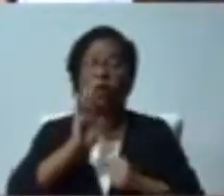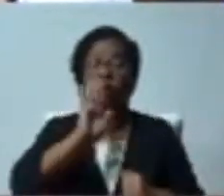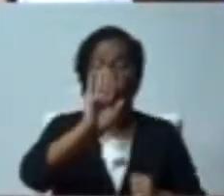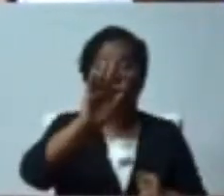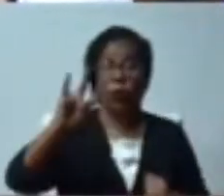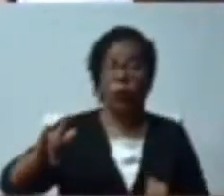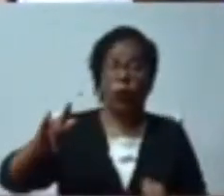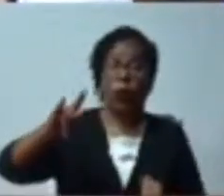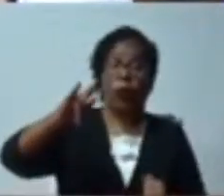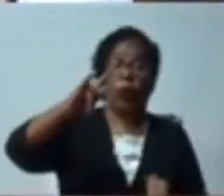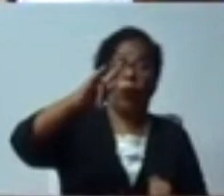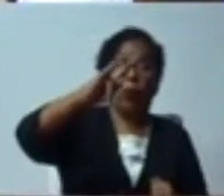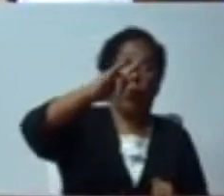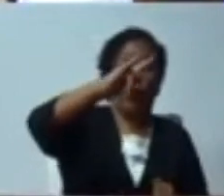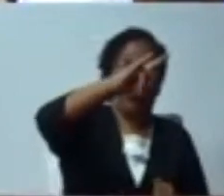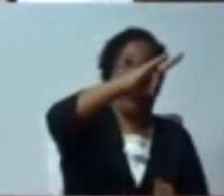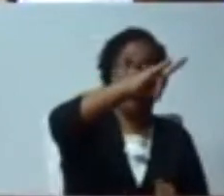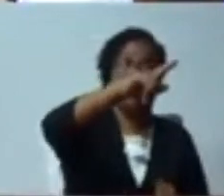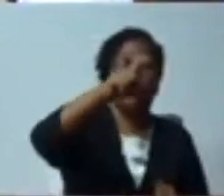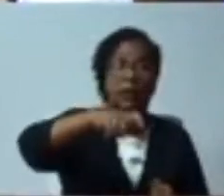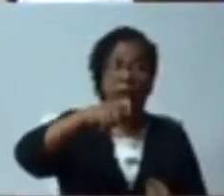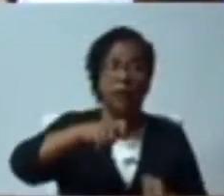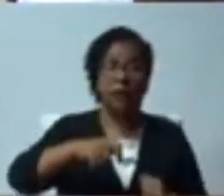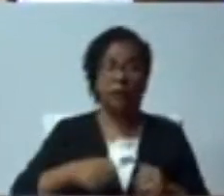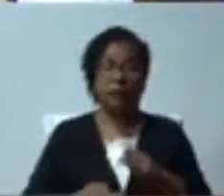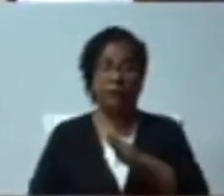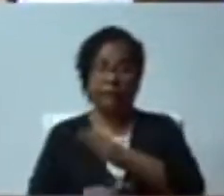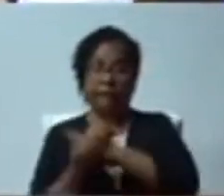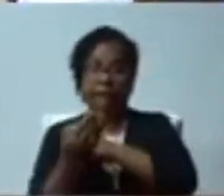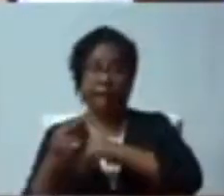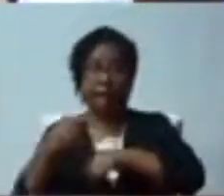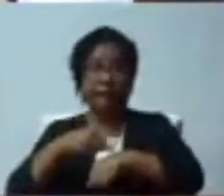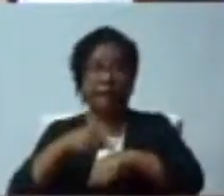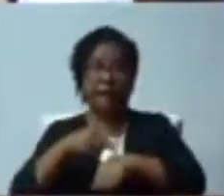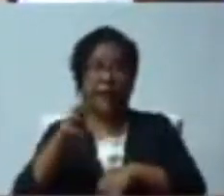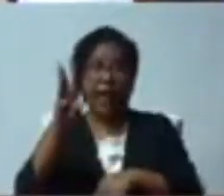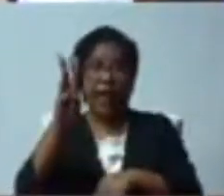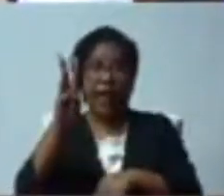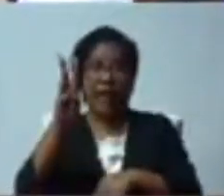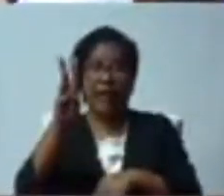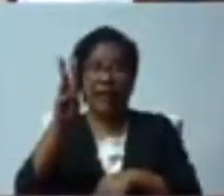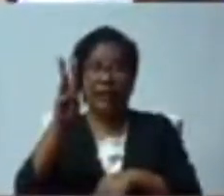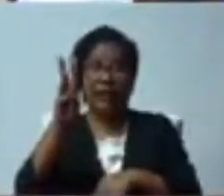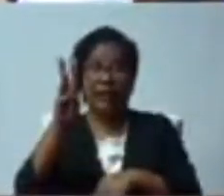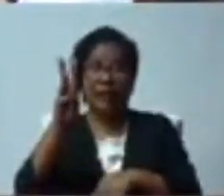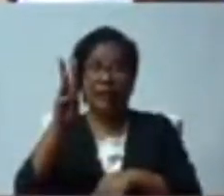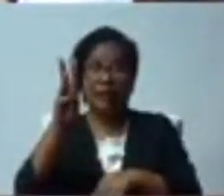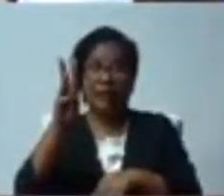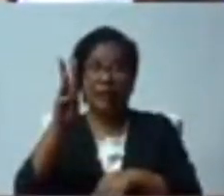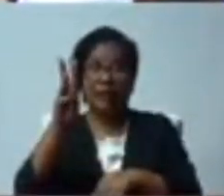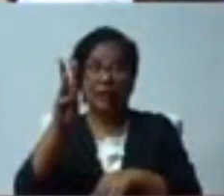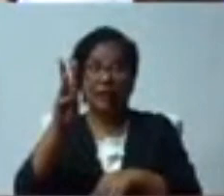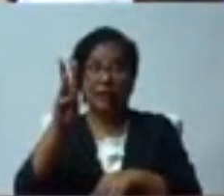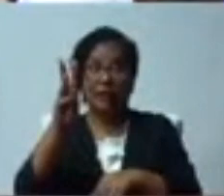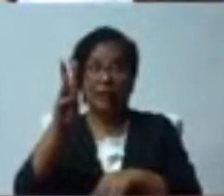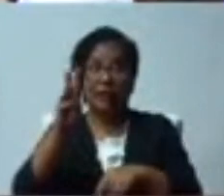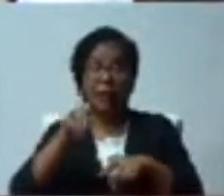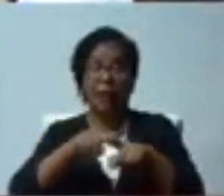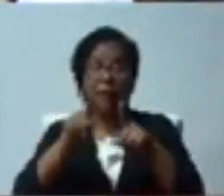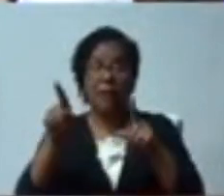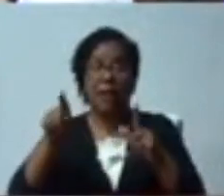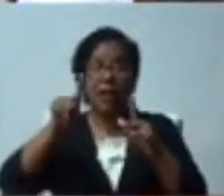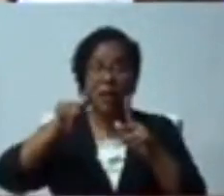mañana. Y sin embargo, llegó aquí prácticamente el momento comenzando la